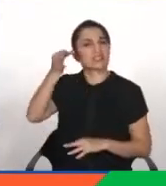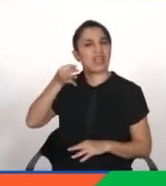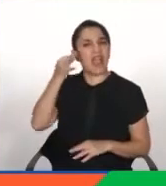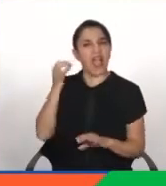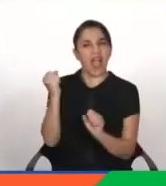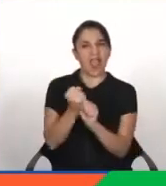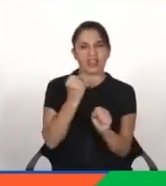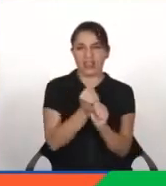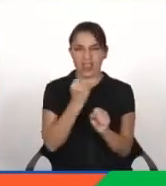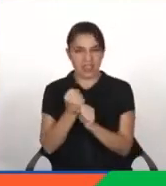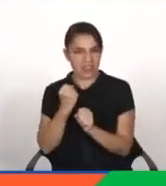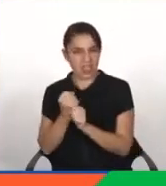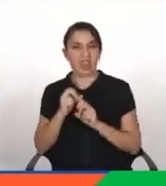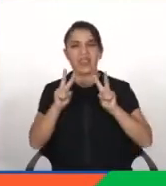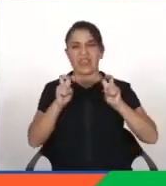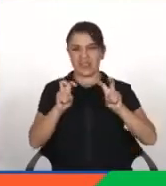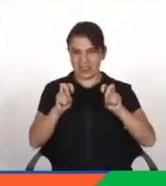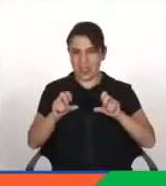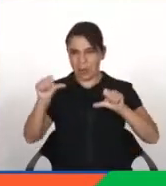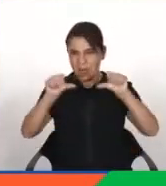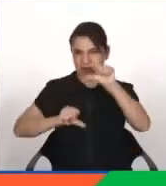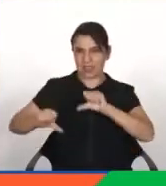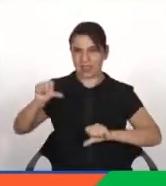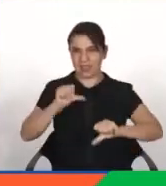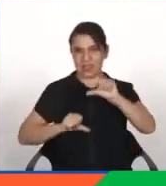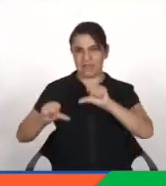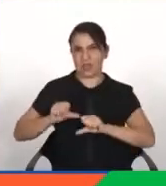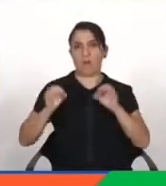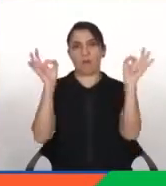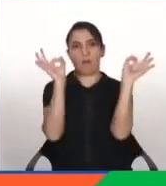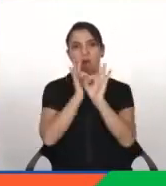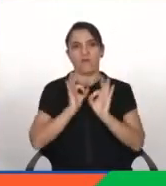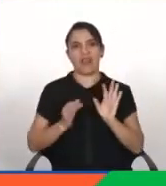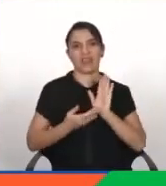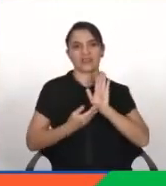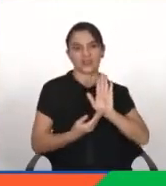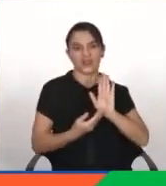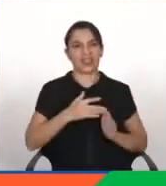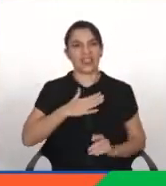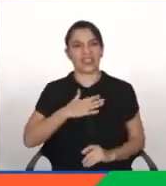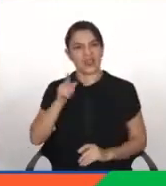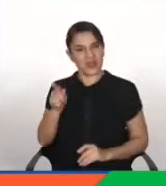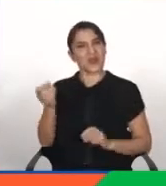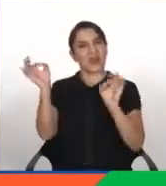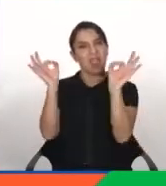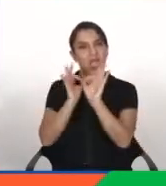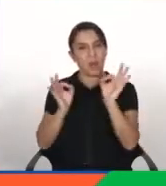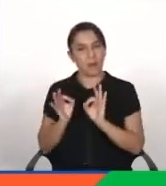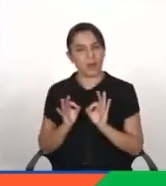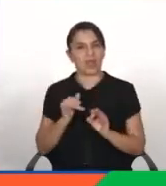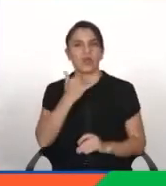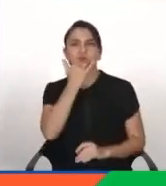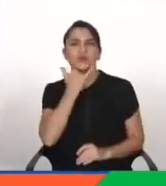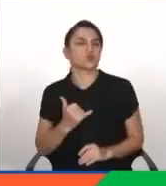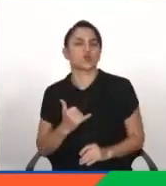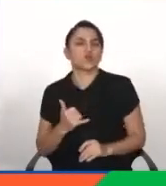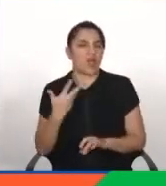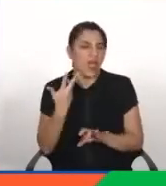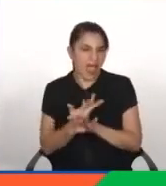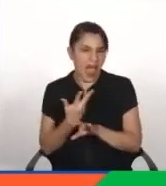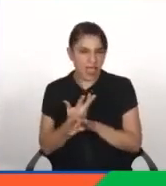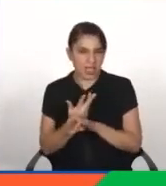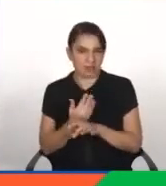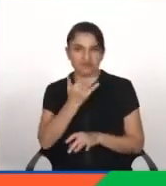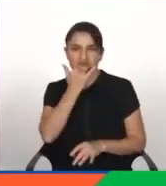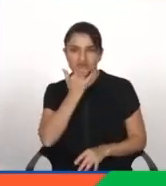monólogos científicos. Antes de empezar en sí con las preguntas duras, quiero que me hables un poquito de tu canal. ¿Qué pueden encontrar las personas en La